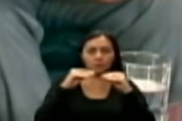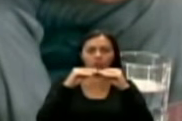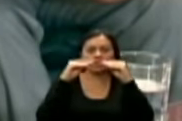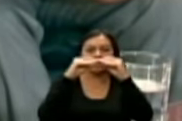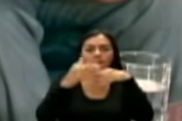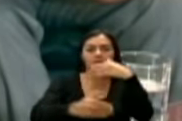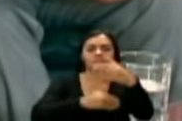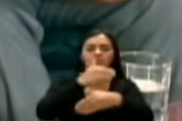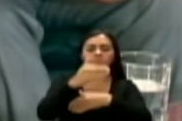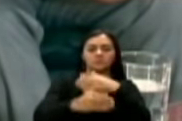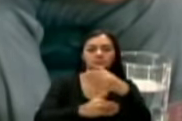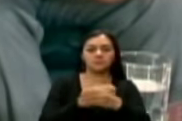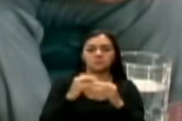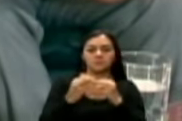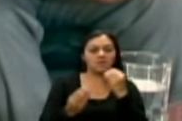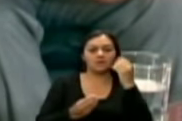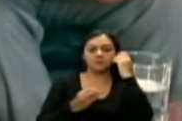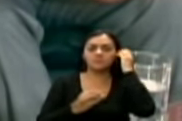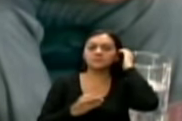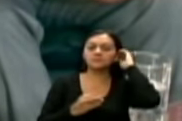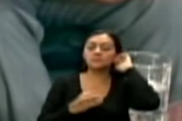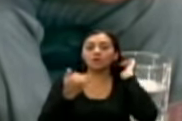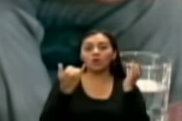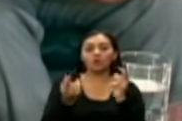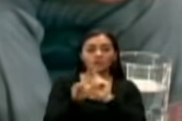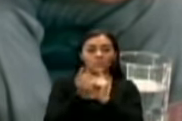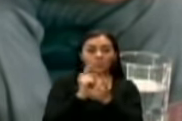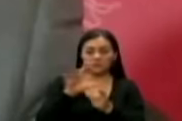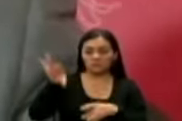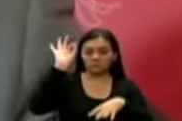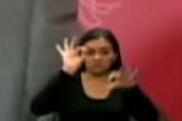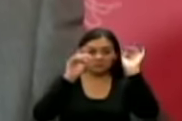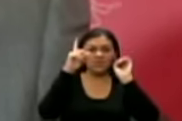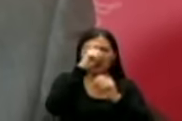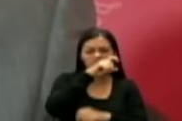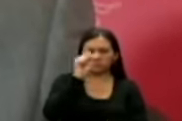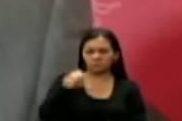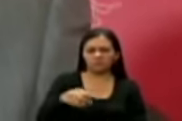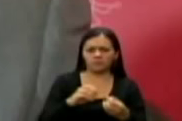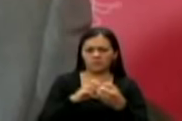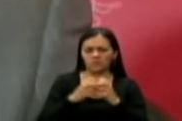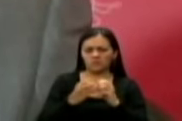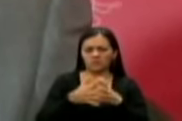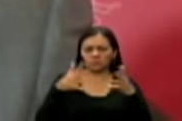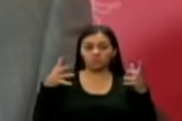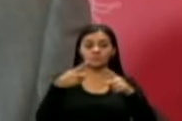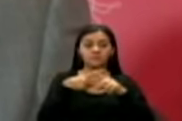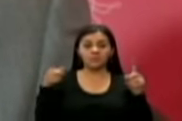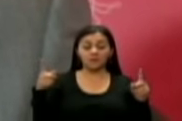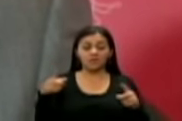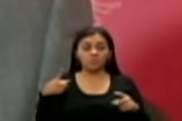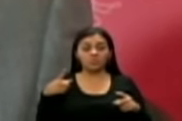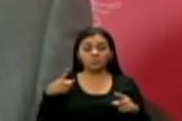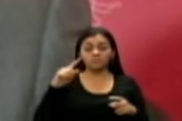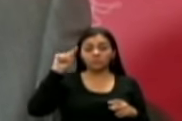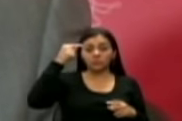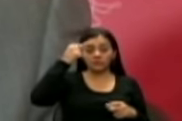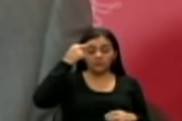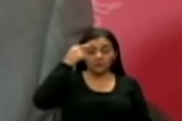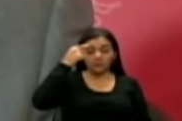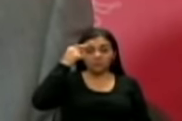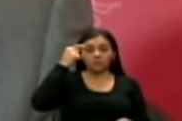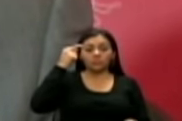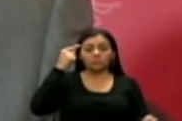agotando lo que se ha hecho. Estamos encontrando dificultades que vienen de distintos órdenes, pero nadie mejor que sus gobiernos